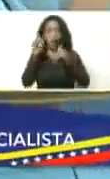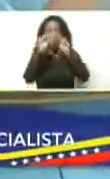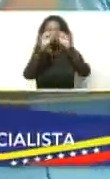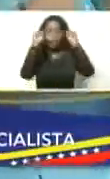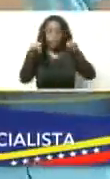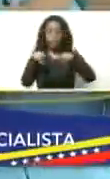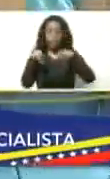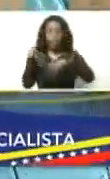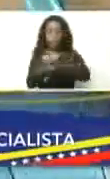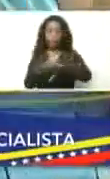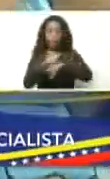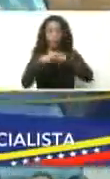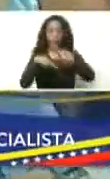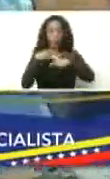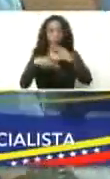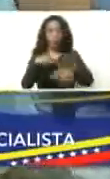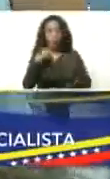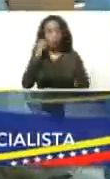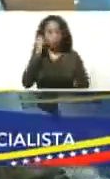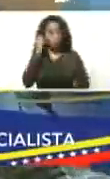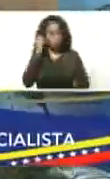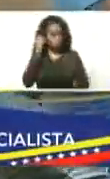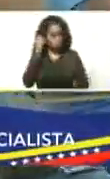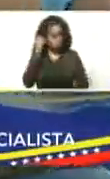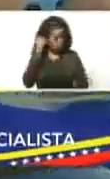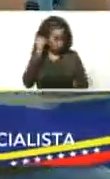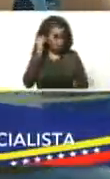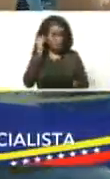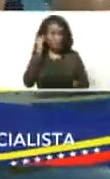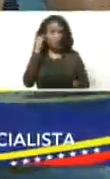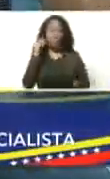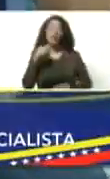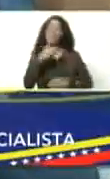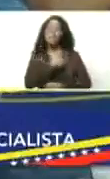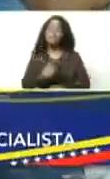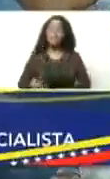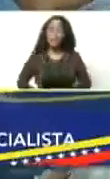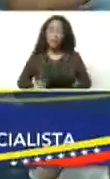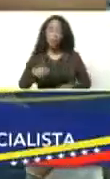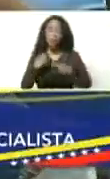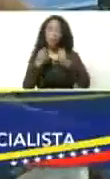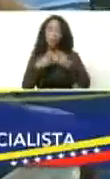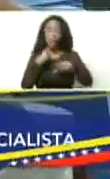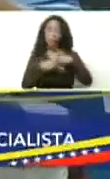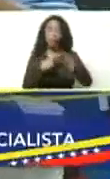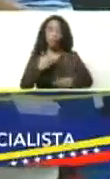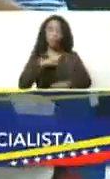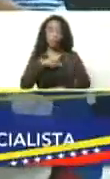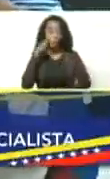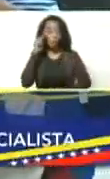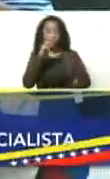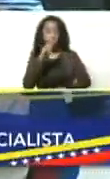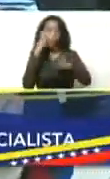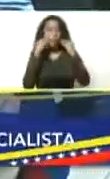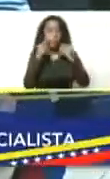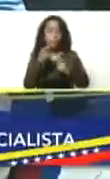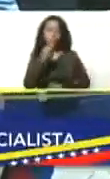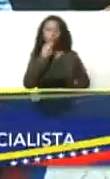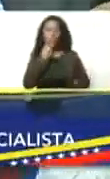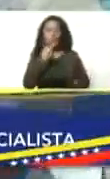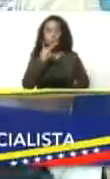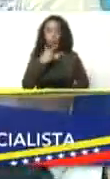de gobierno revolucionario. Y, presidente, en lo económico productivo hemos visto hermosas experiencias.